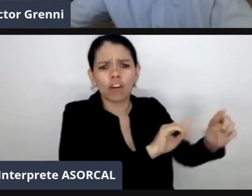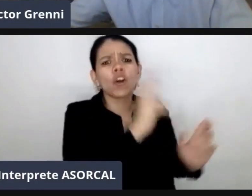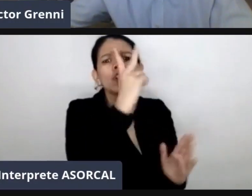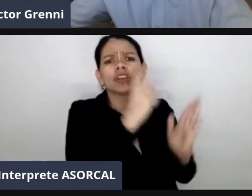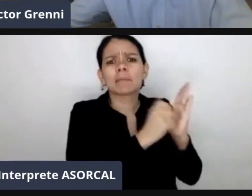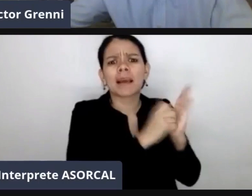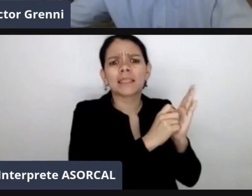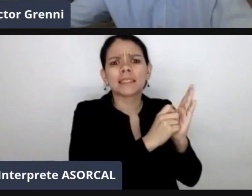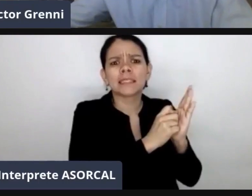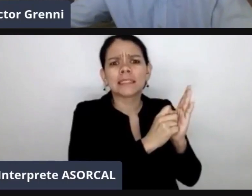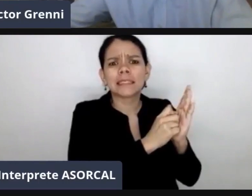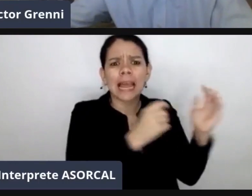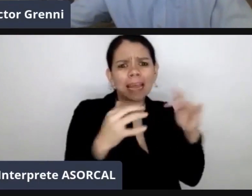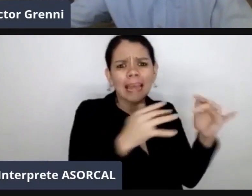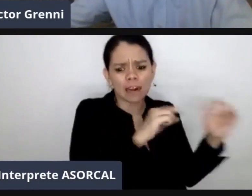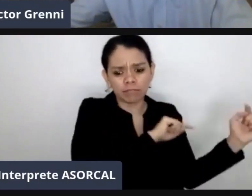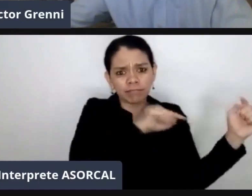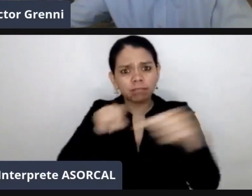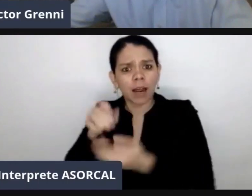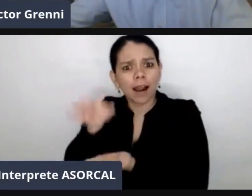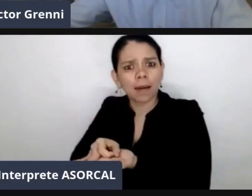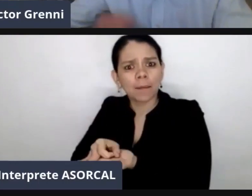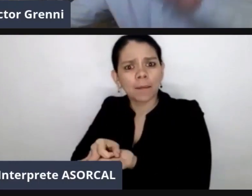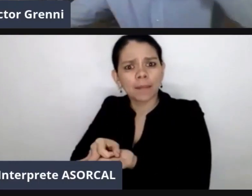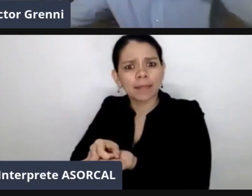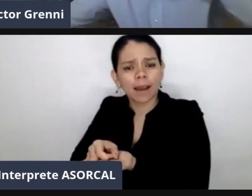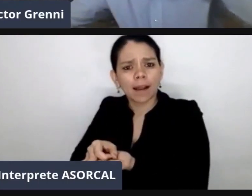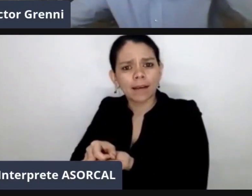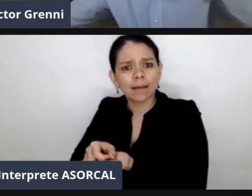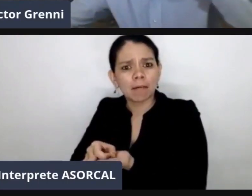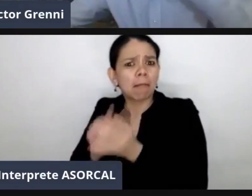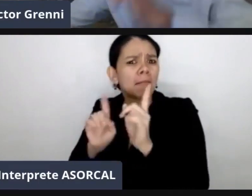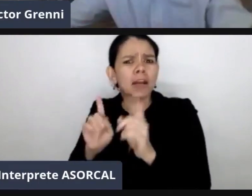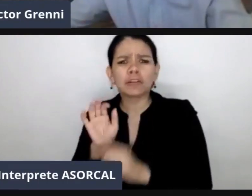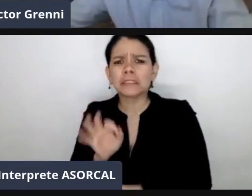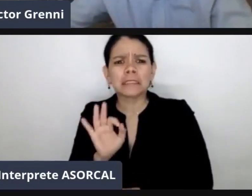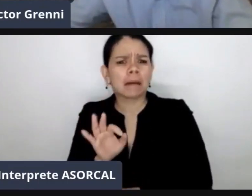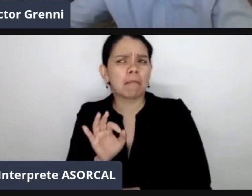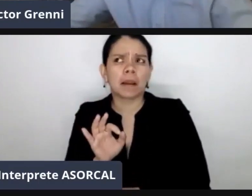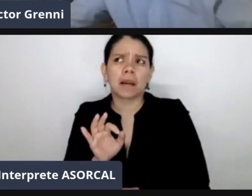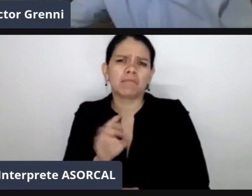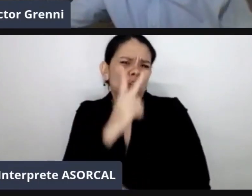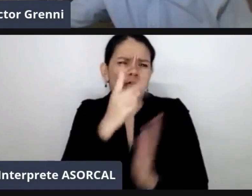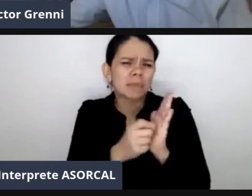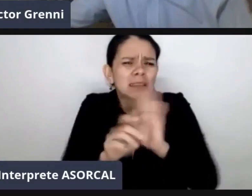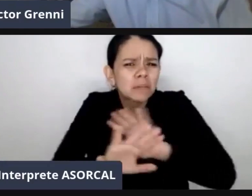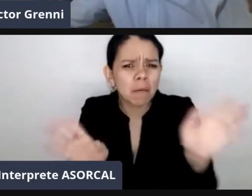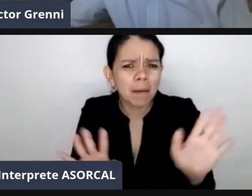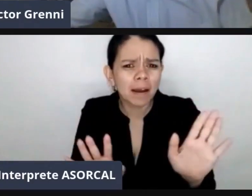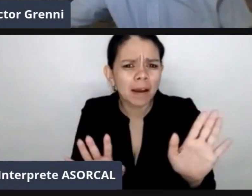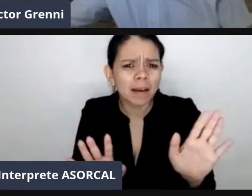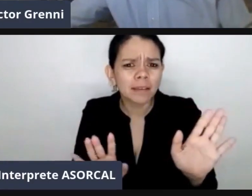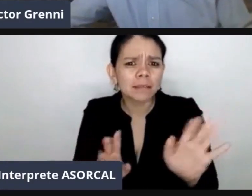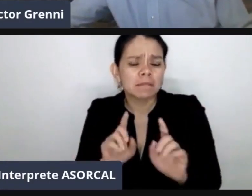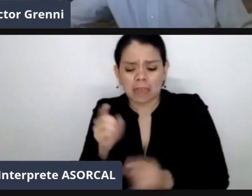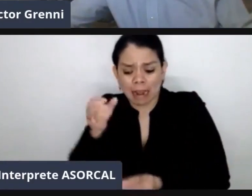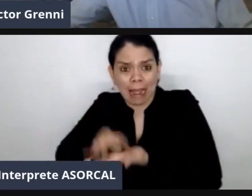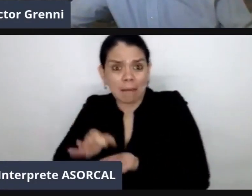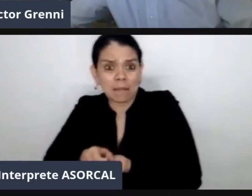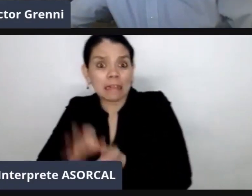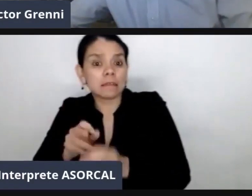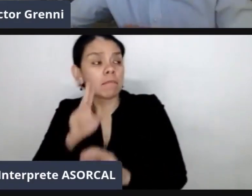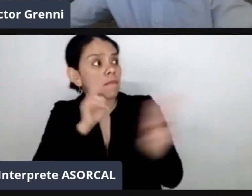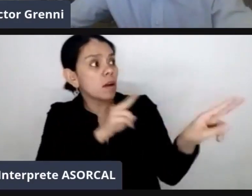la capital miró desde afuera la guerra. La guerra era siempre algo lejano a la capital. En 1981 y en